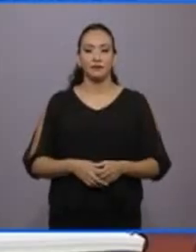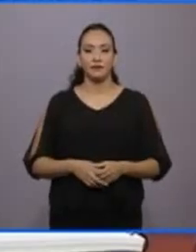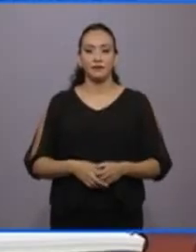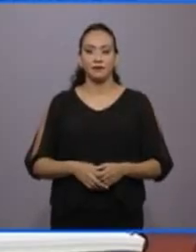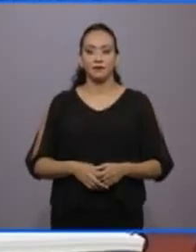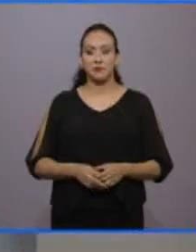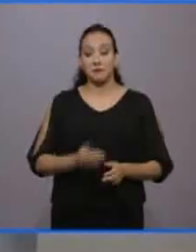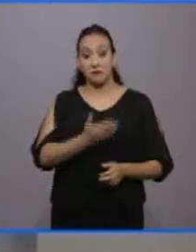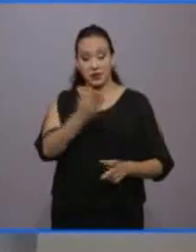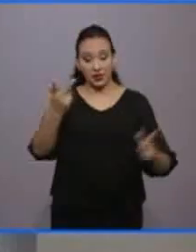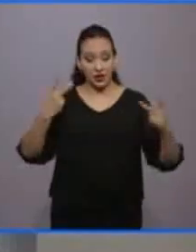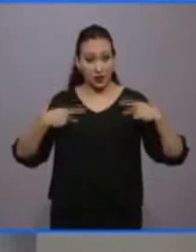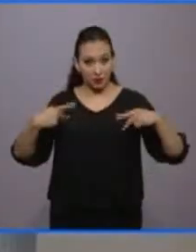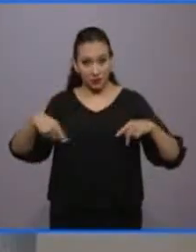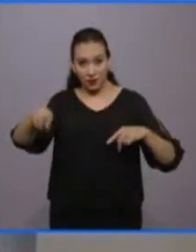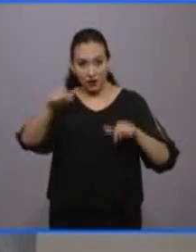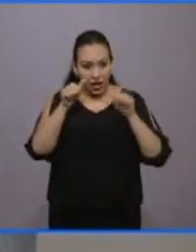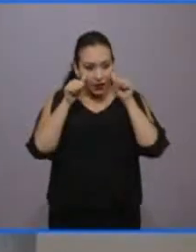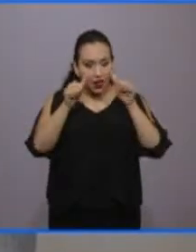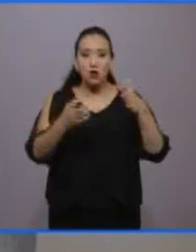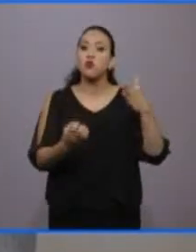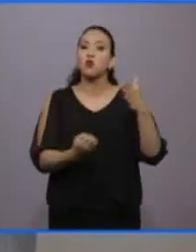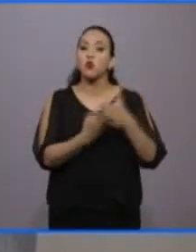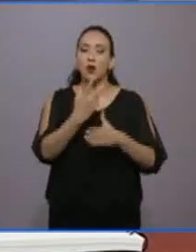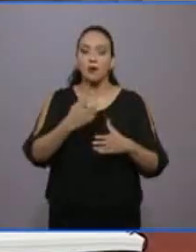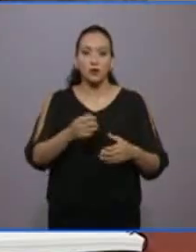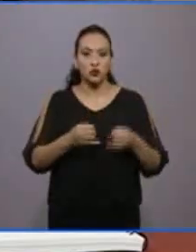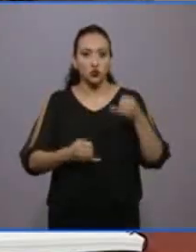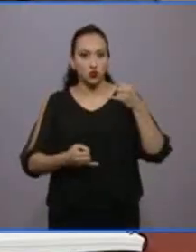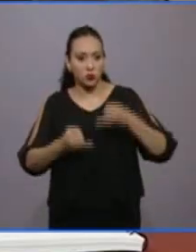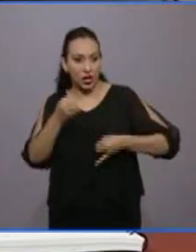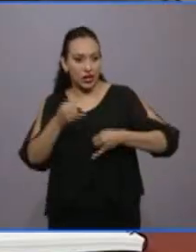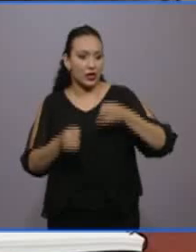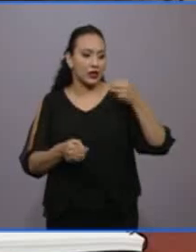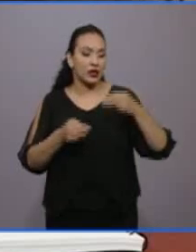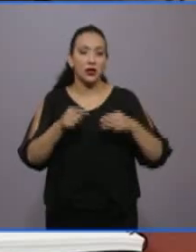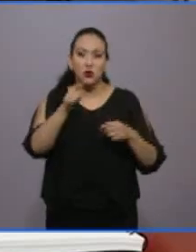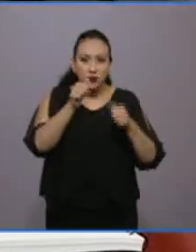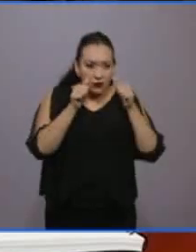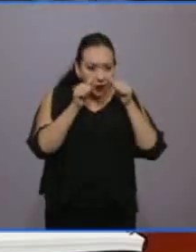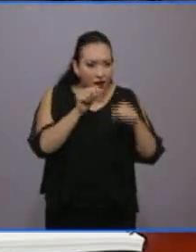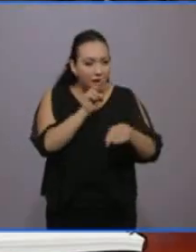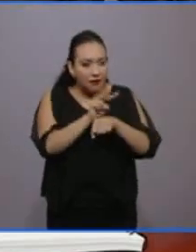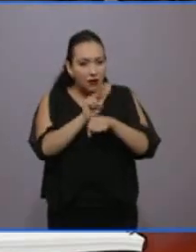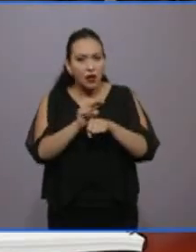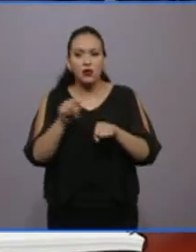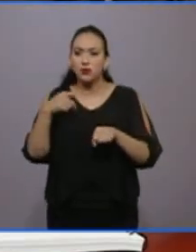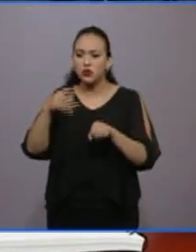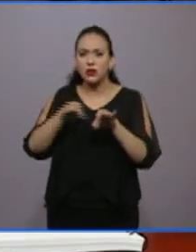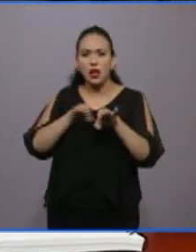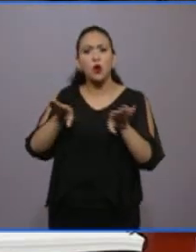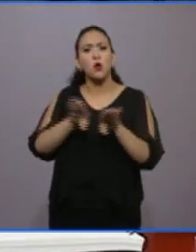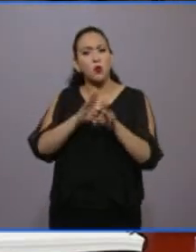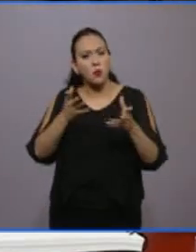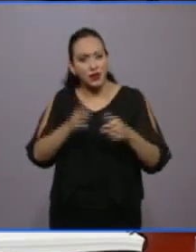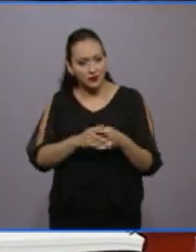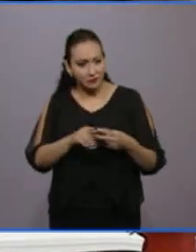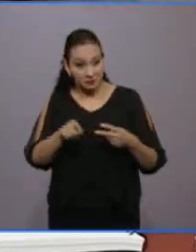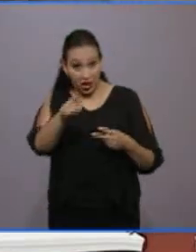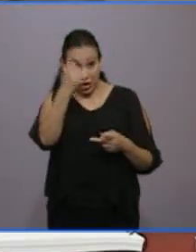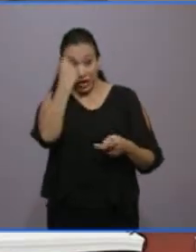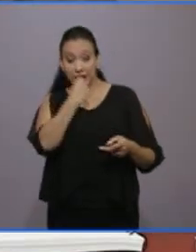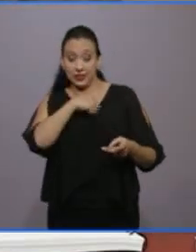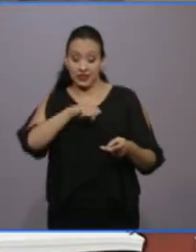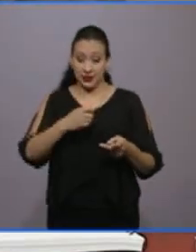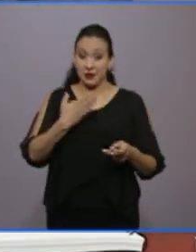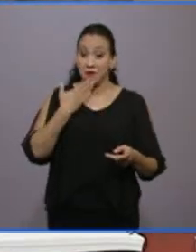Llamó a la sociedad a observar a las nuevas personas juzgadoras cómo van a realizar su trabajo, si realmente tienen las competencias y si